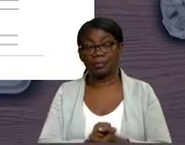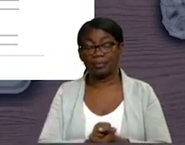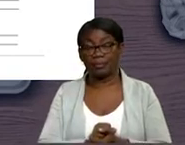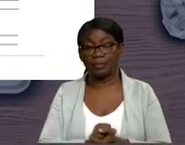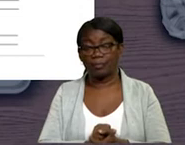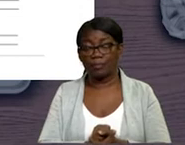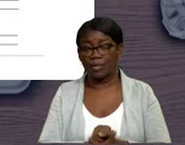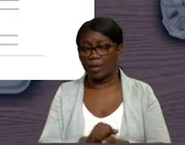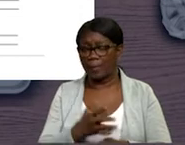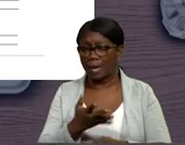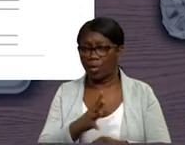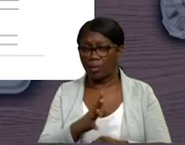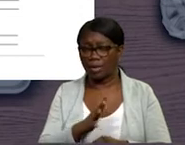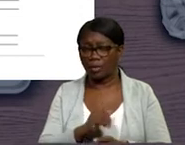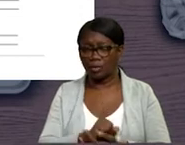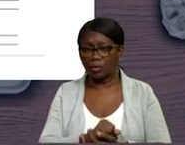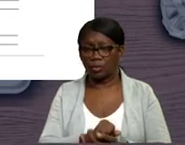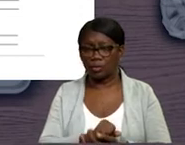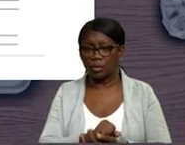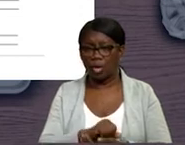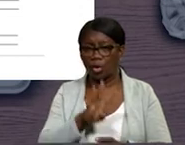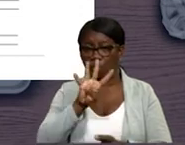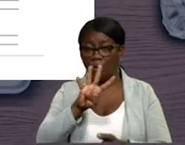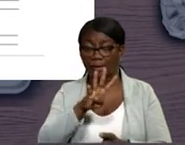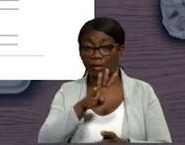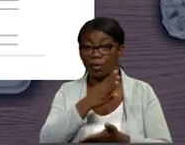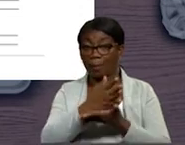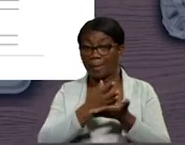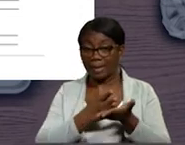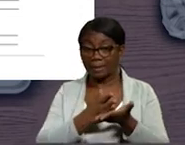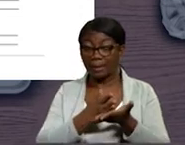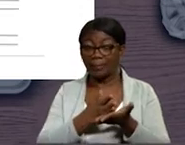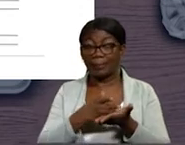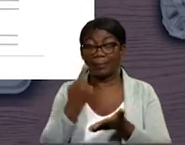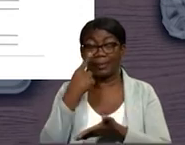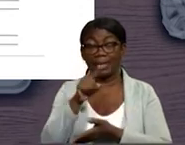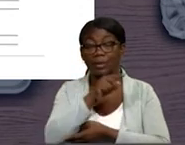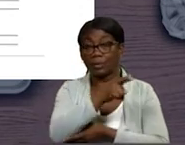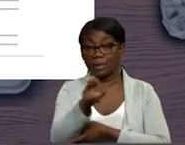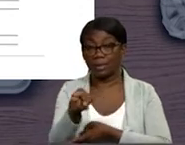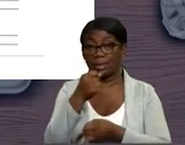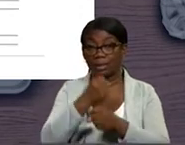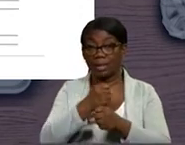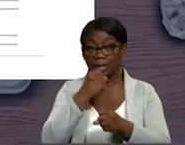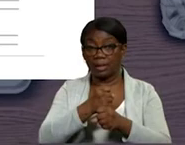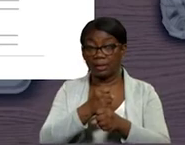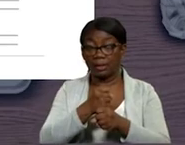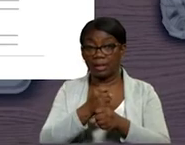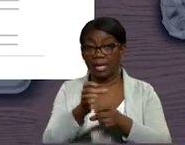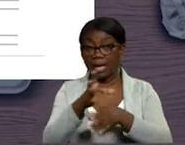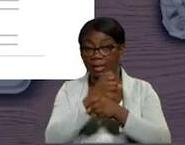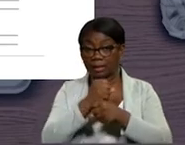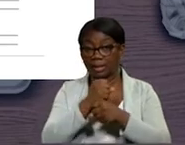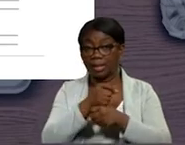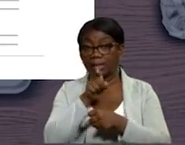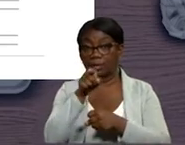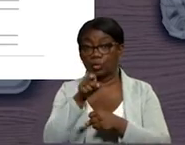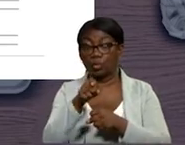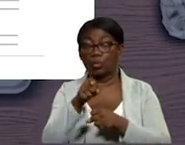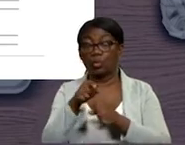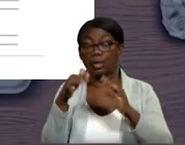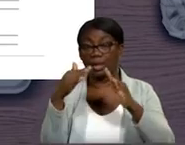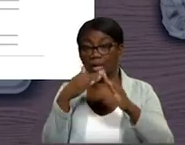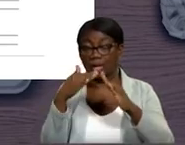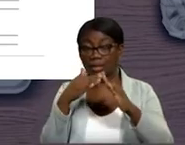Tendríamos aproximadamente 4 partes para que ustedes la trabajen en casa y puedan irse soltando un poco, ¿no?